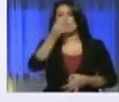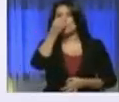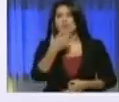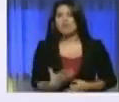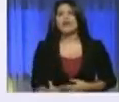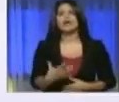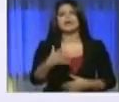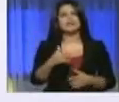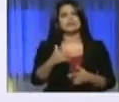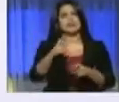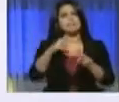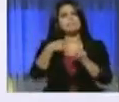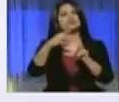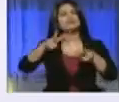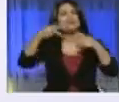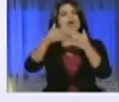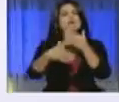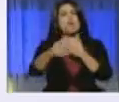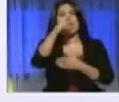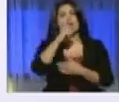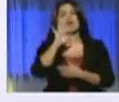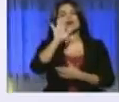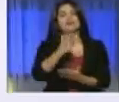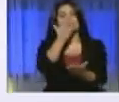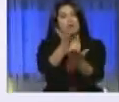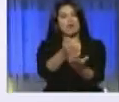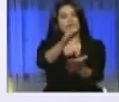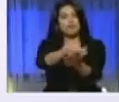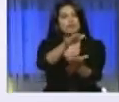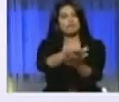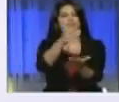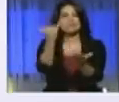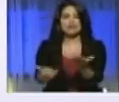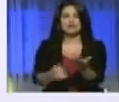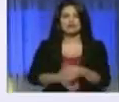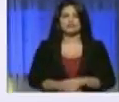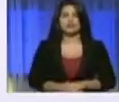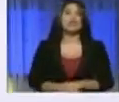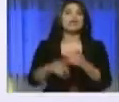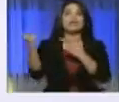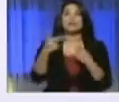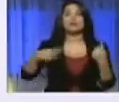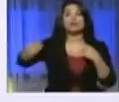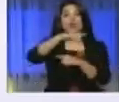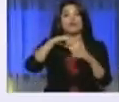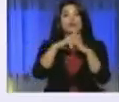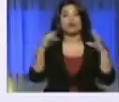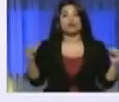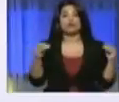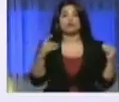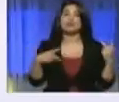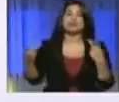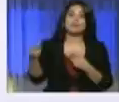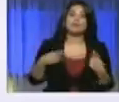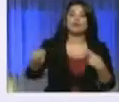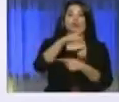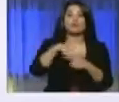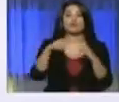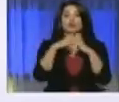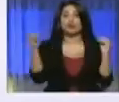y nuevo año. Esa es mi apuesta completa, desde ya. Y los invito a todos y todas a que